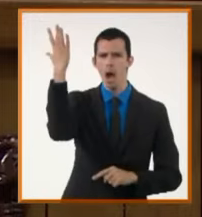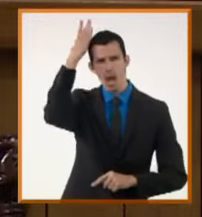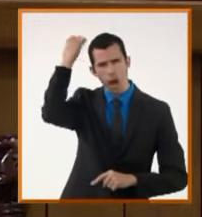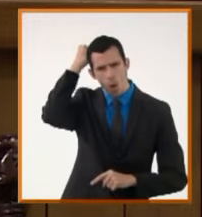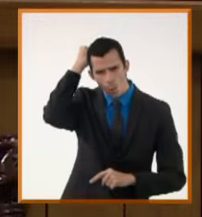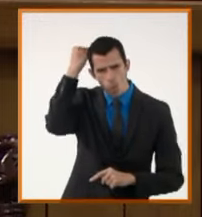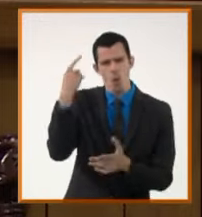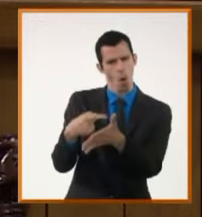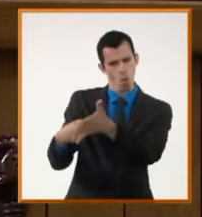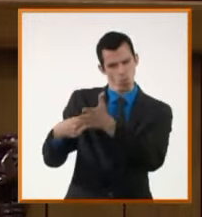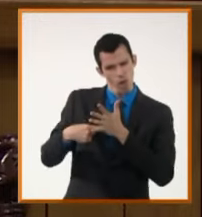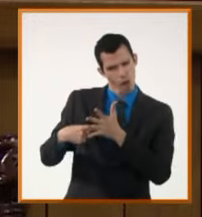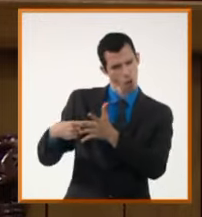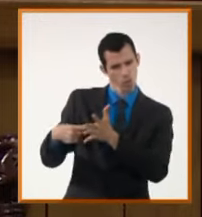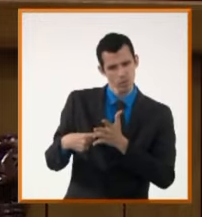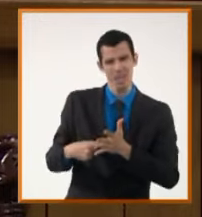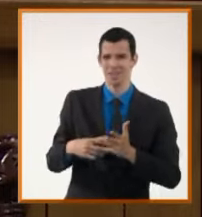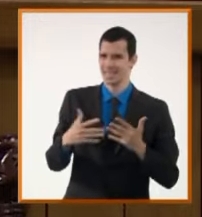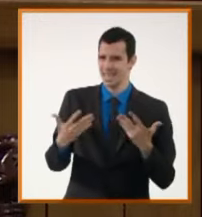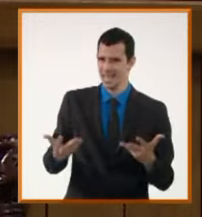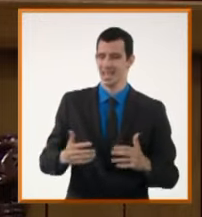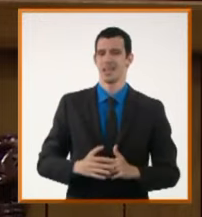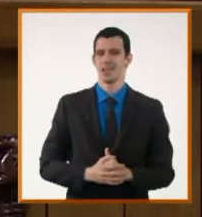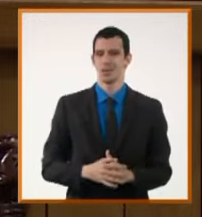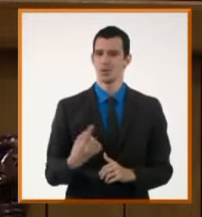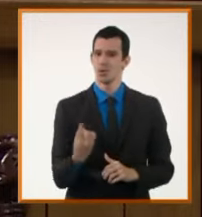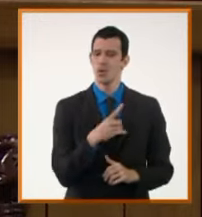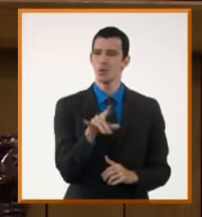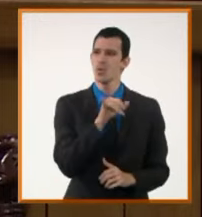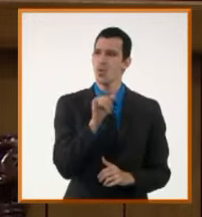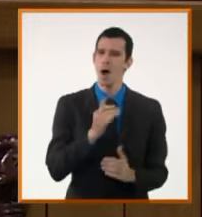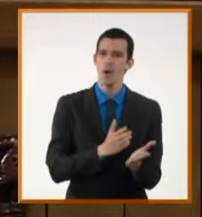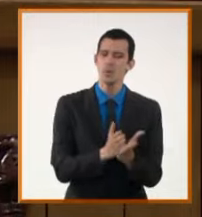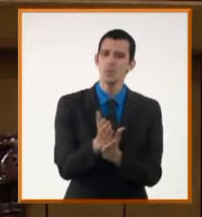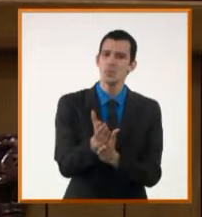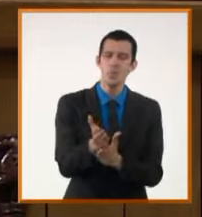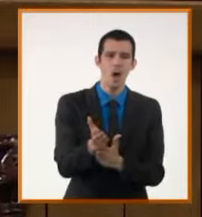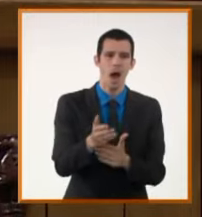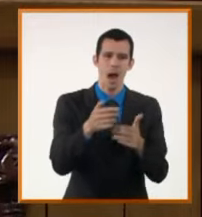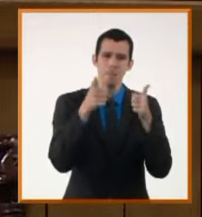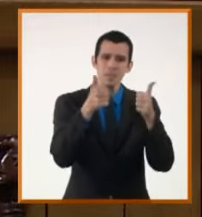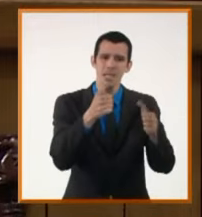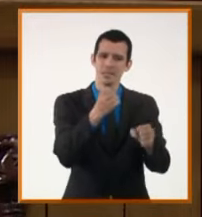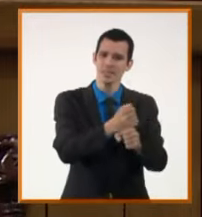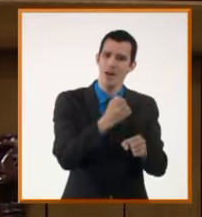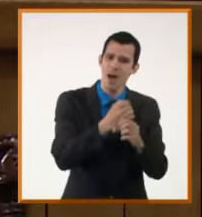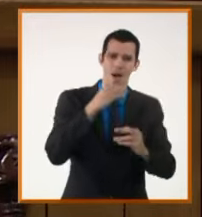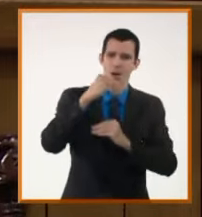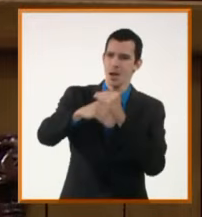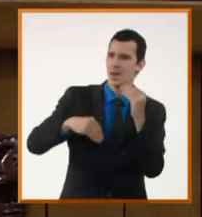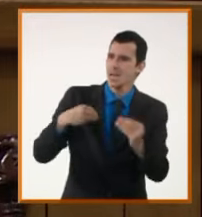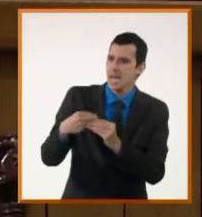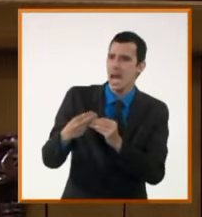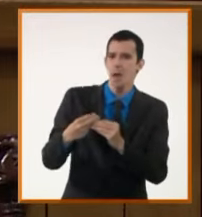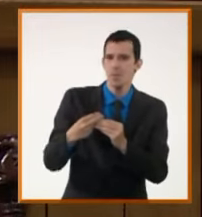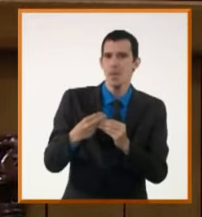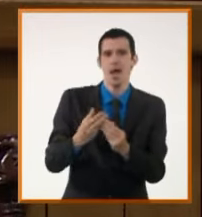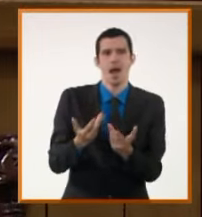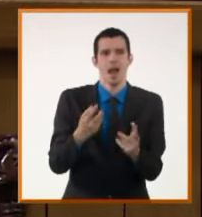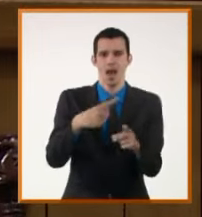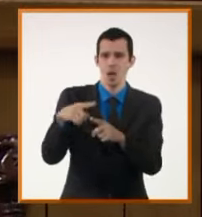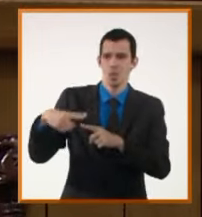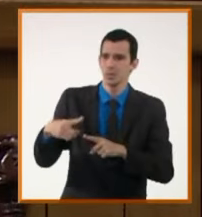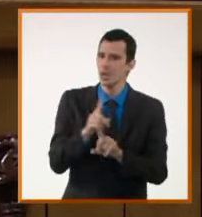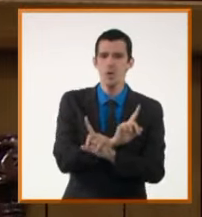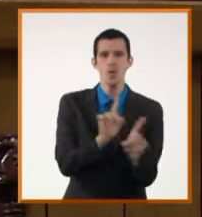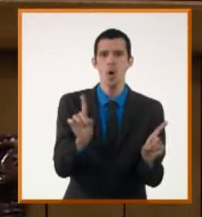esa tendencia al incremento de las ilegalidades, de la corrupción. Y para eso hemos aprobado unas directivas generales muy